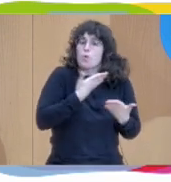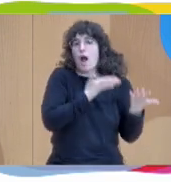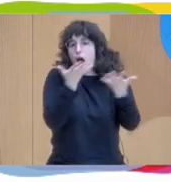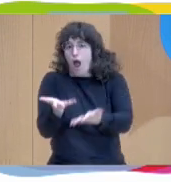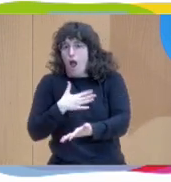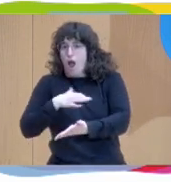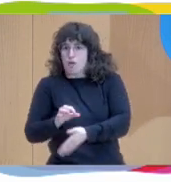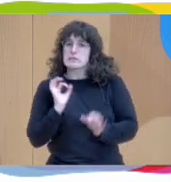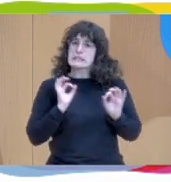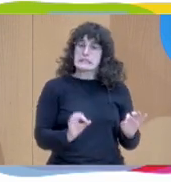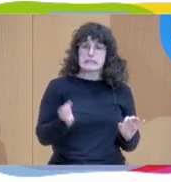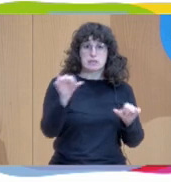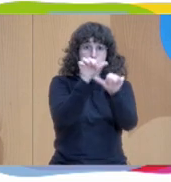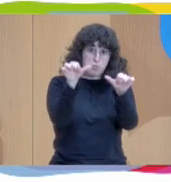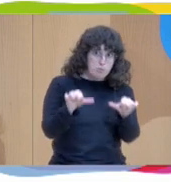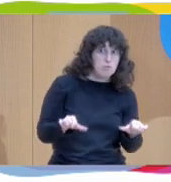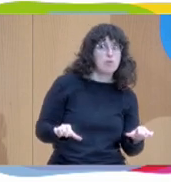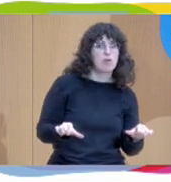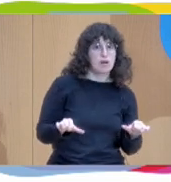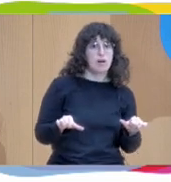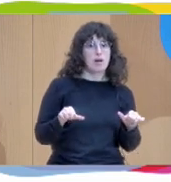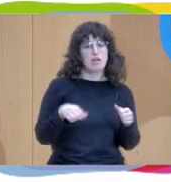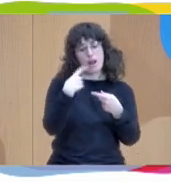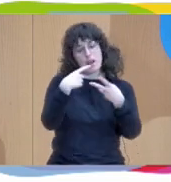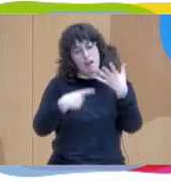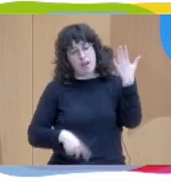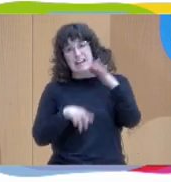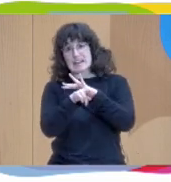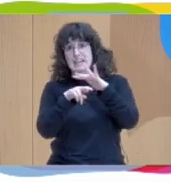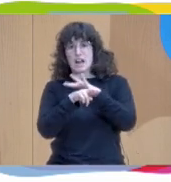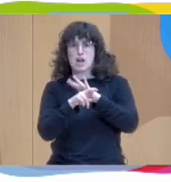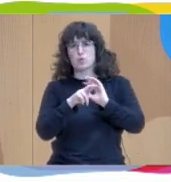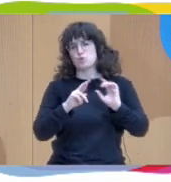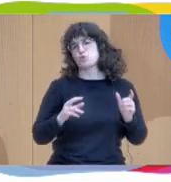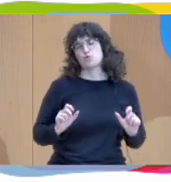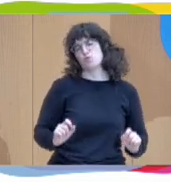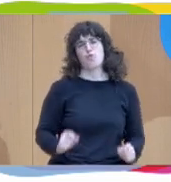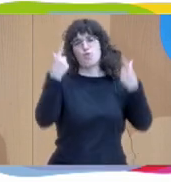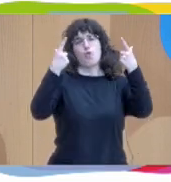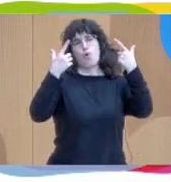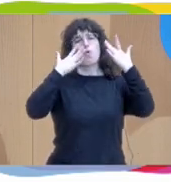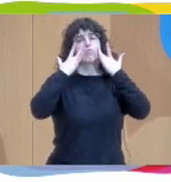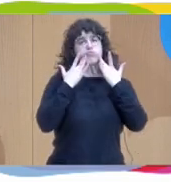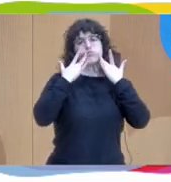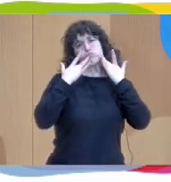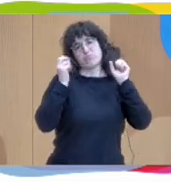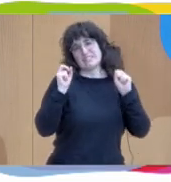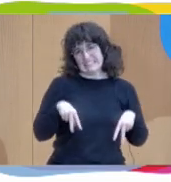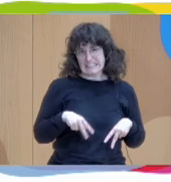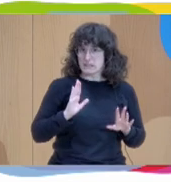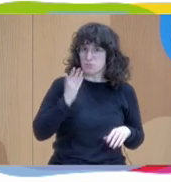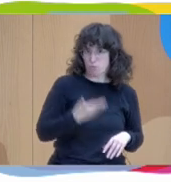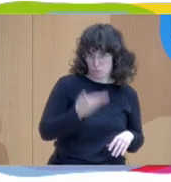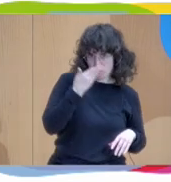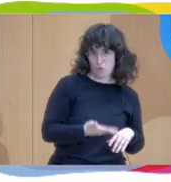eh que tiene en cuenta Esta gama de recursos más informales pero que son eh enormemente importantes y que